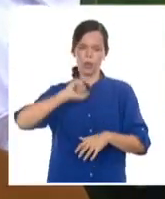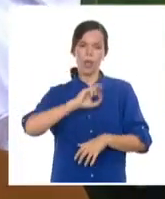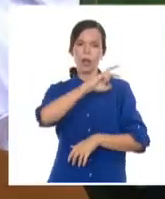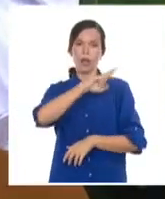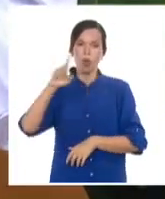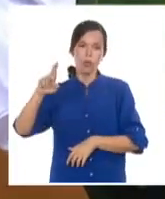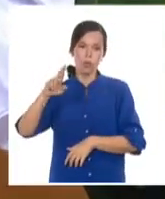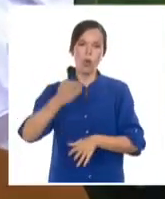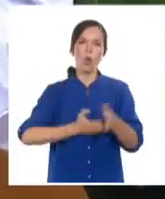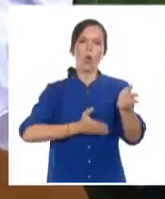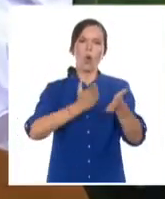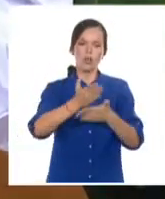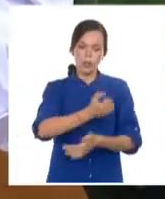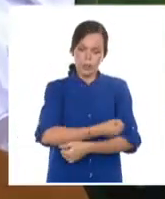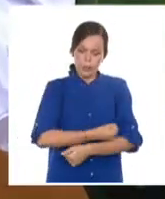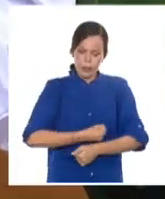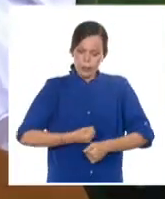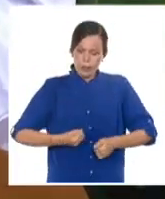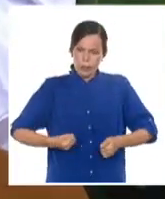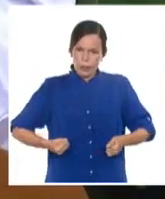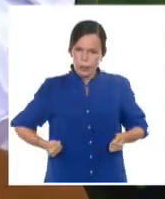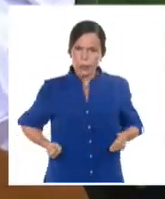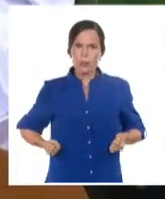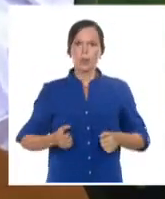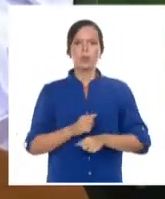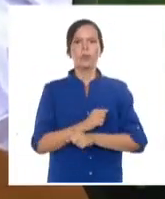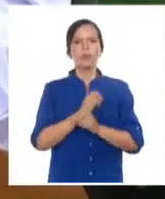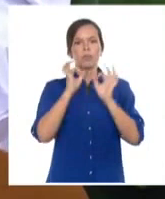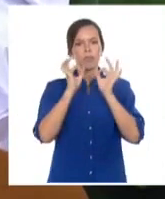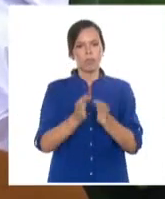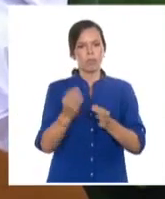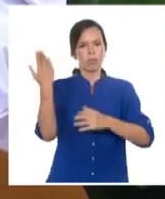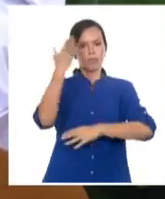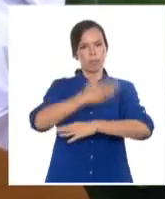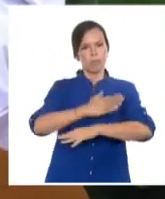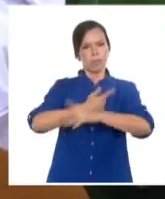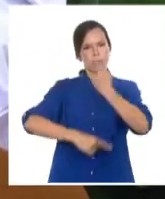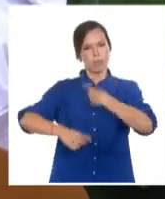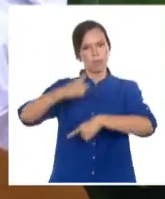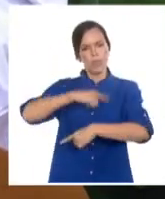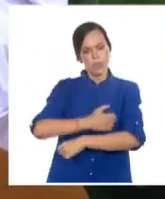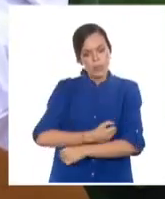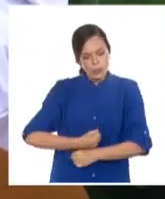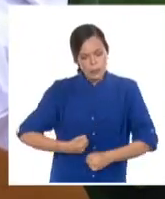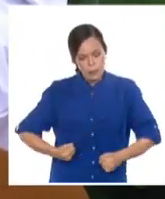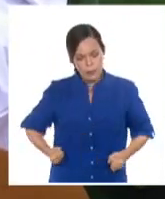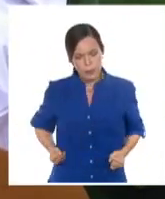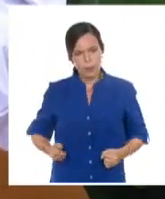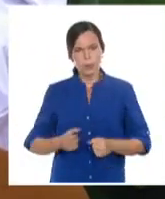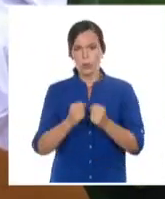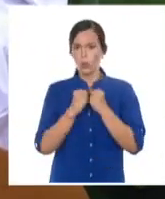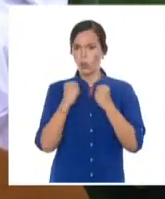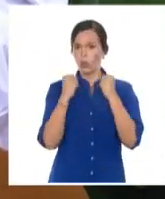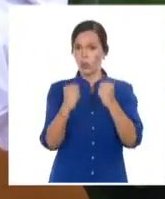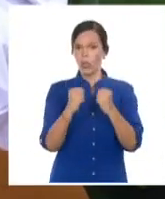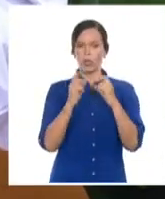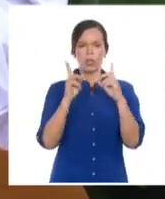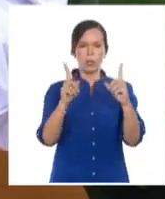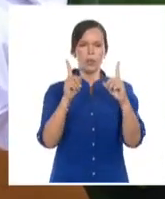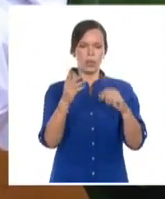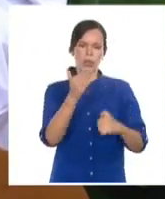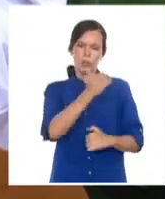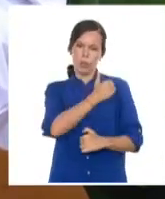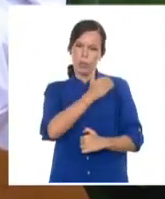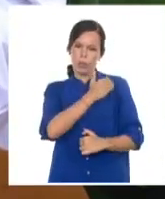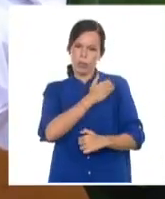la remetida de la potencia imperialista más poderosa económica y militarmente que el mundo haya conocido jamás